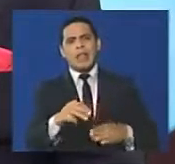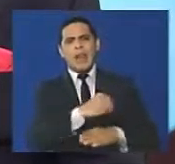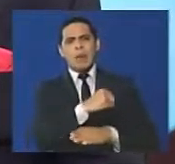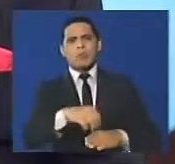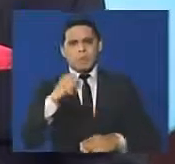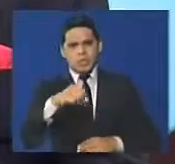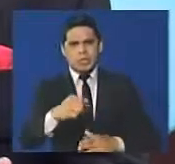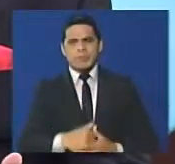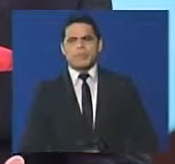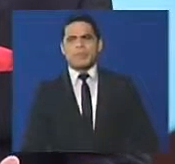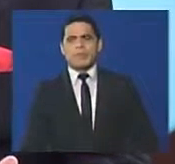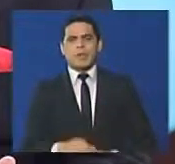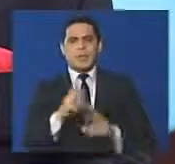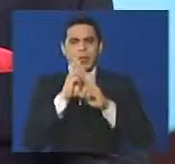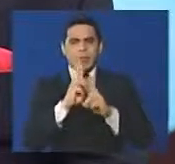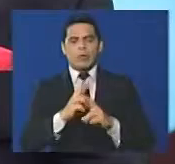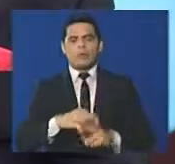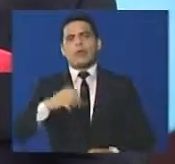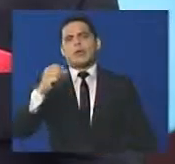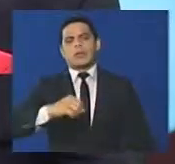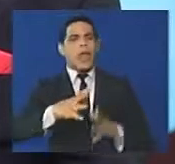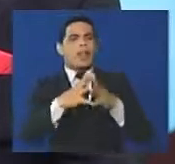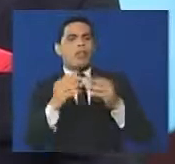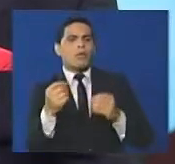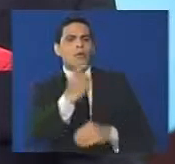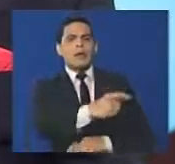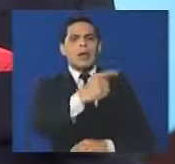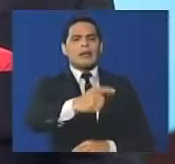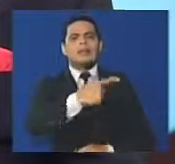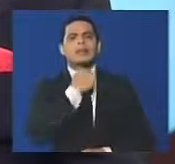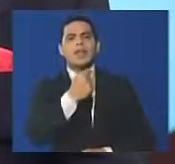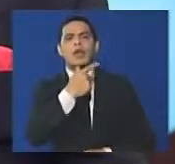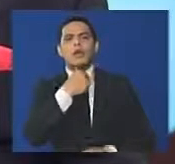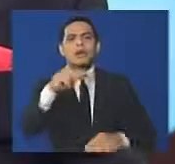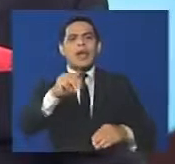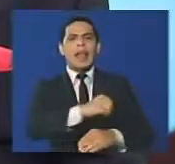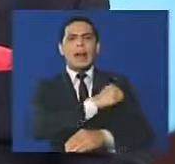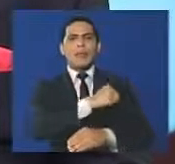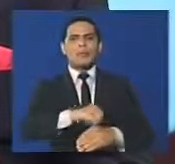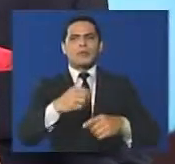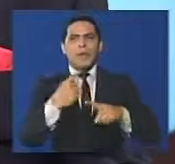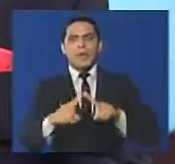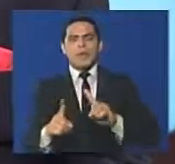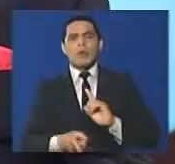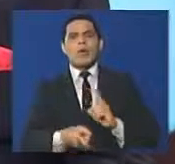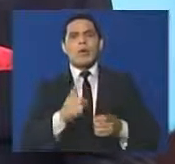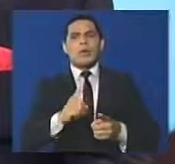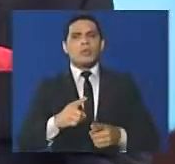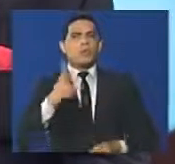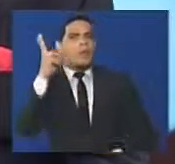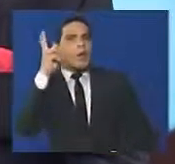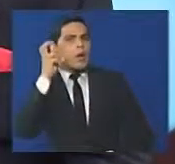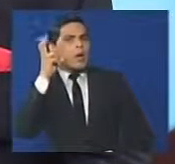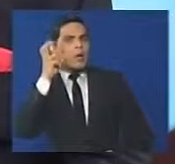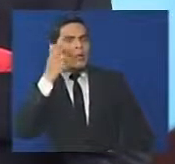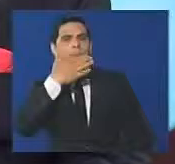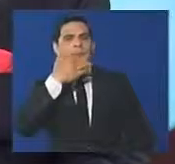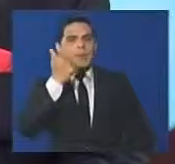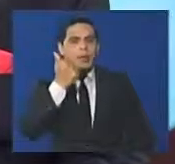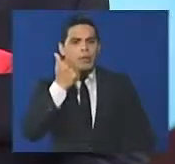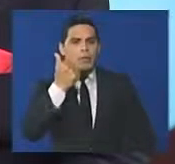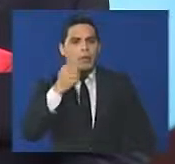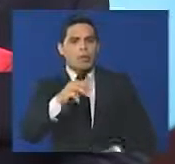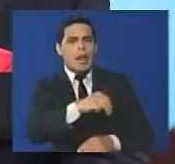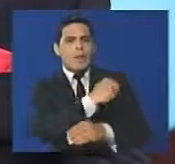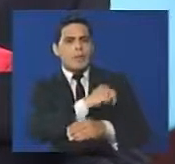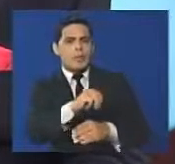pasa es que a cualquier persona le gusta la música. Lo que sucede es que hay uno que sí tiene oído musical, entonces